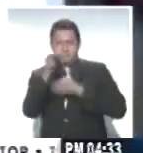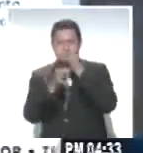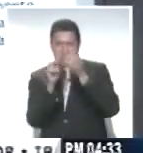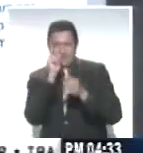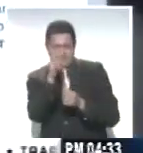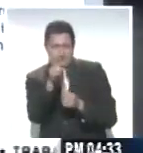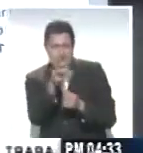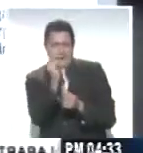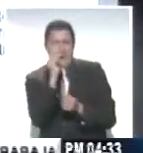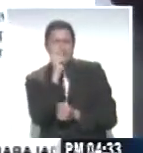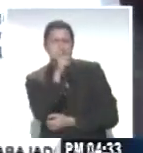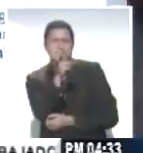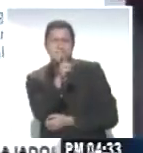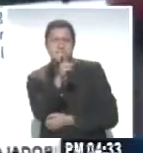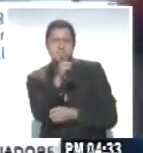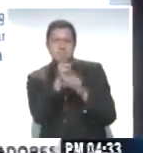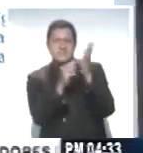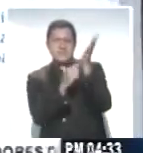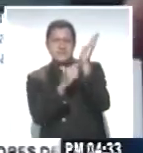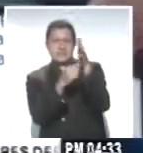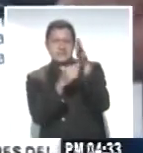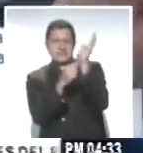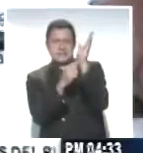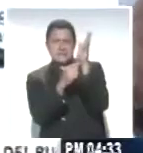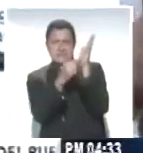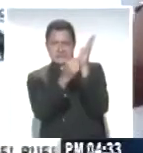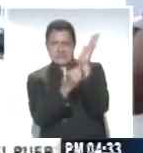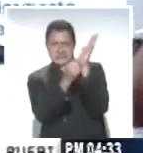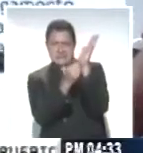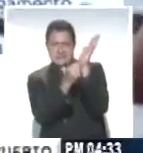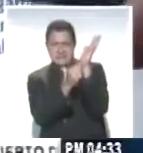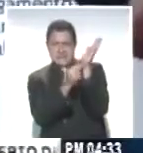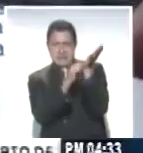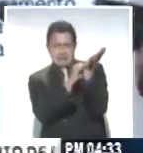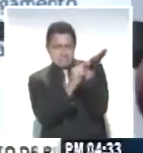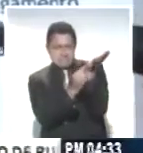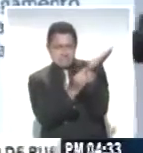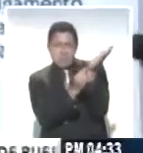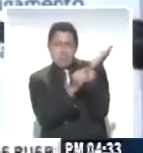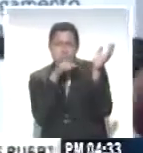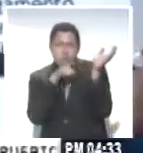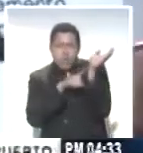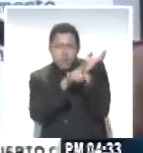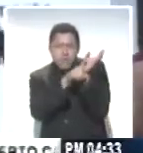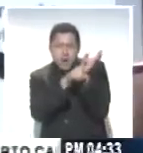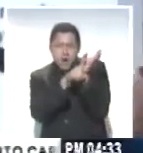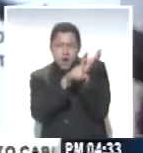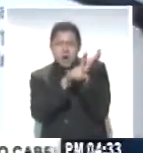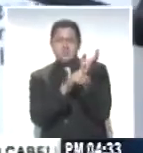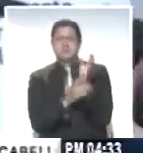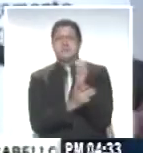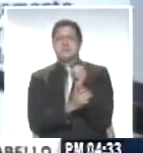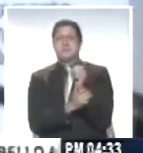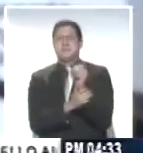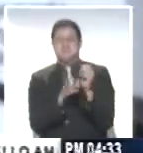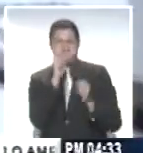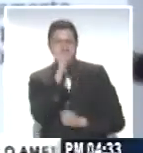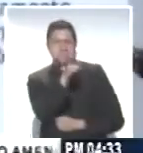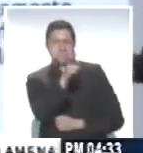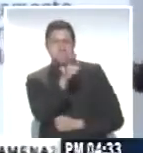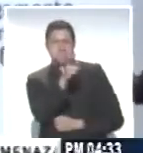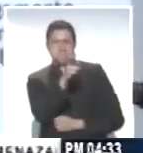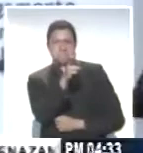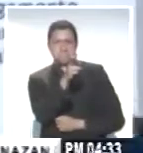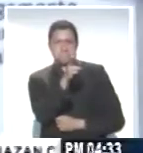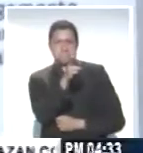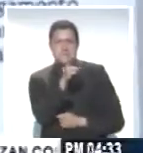diciendo a ustedes, lo que es el ligamento anular. Entonces, al pasar por debajo de ese ligamento anular, allí la